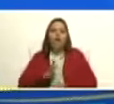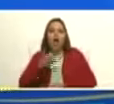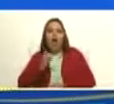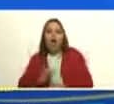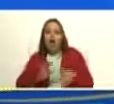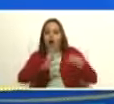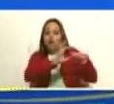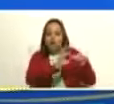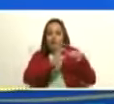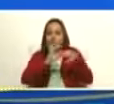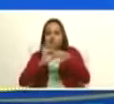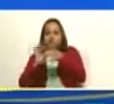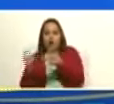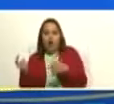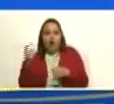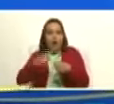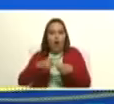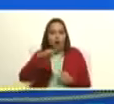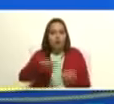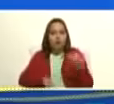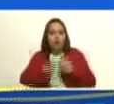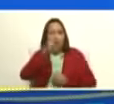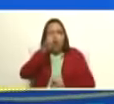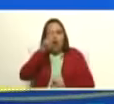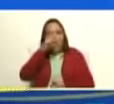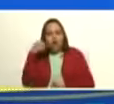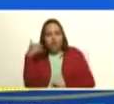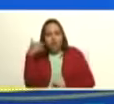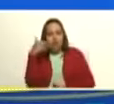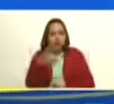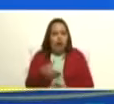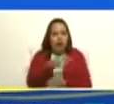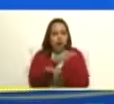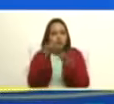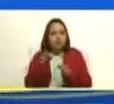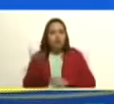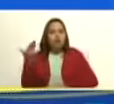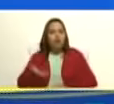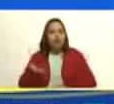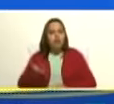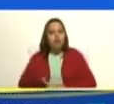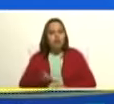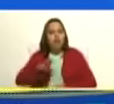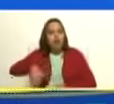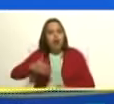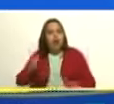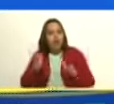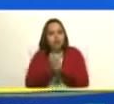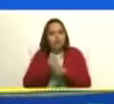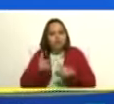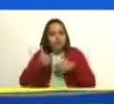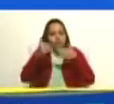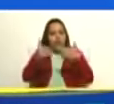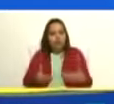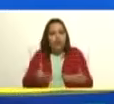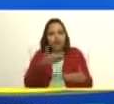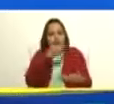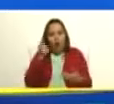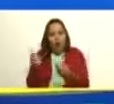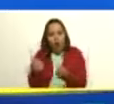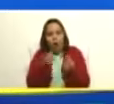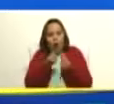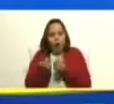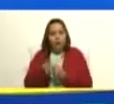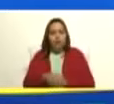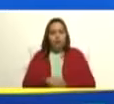venido incorporando en los últimos dos años de manera importante para lograr avances productivos. Bueno,